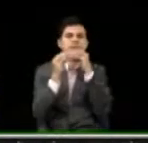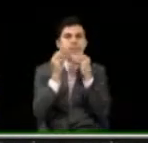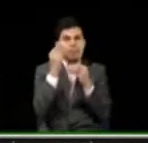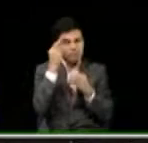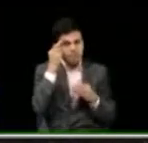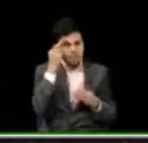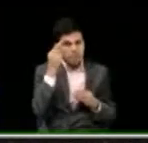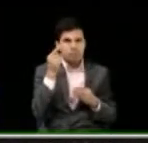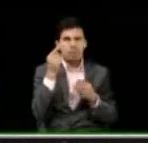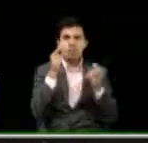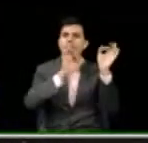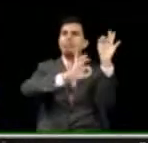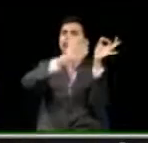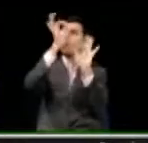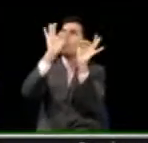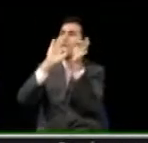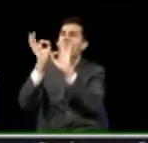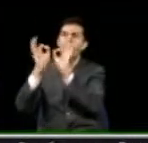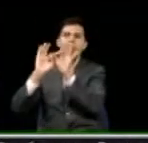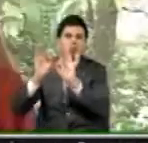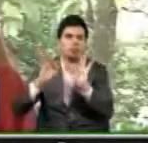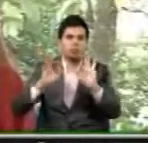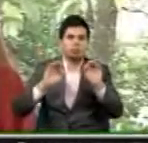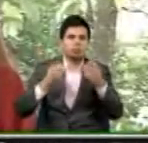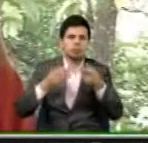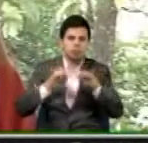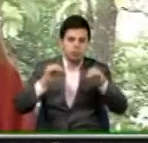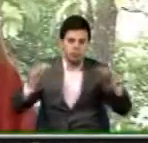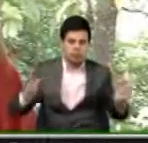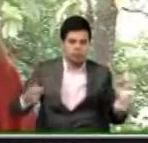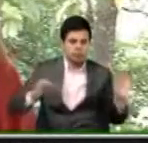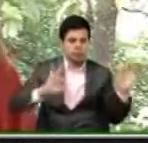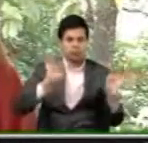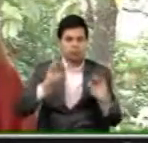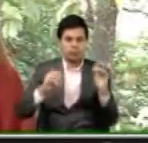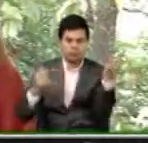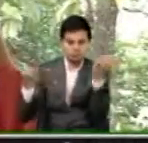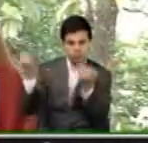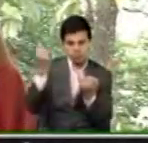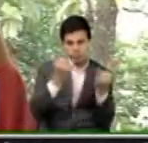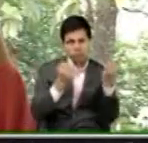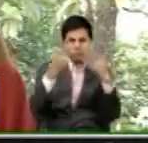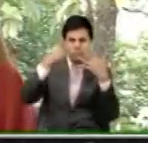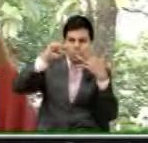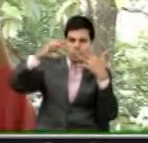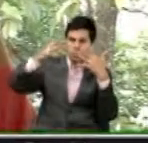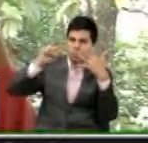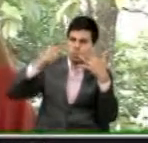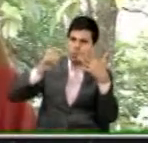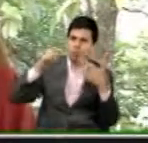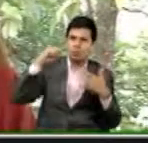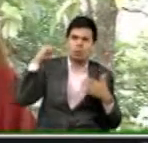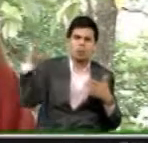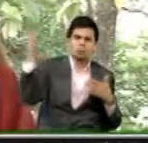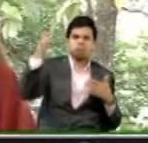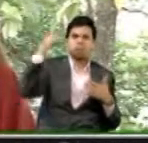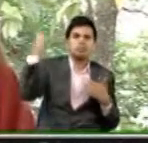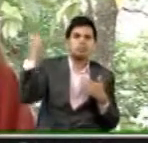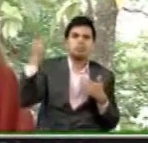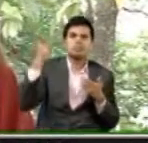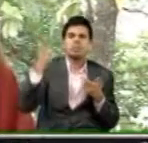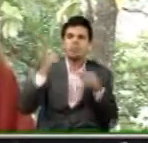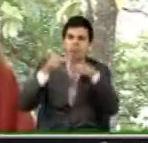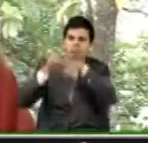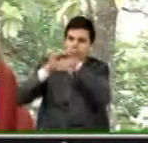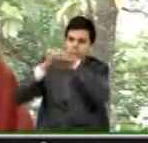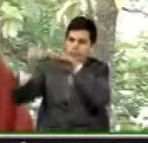igualmente los decoradores, los banqueteros, los diseñadores, diseñadores de todo tipo, desde los